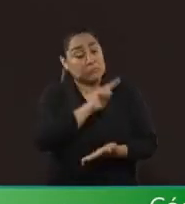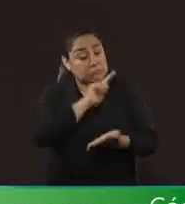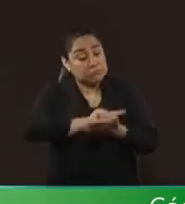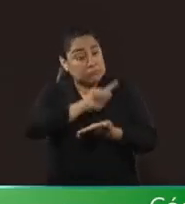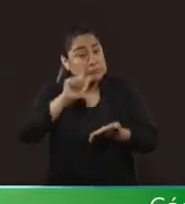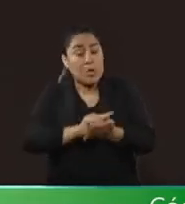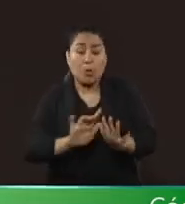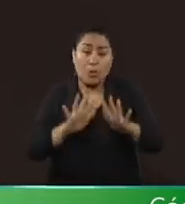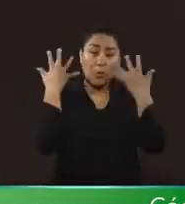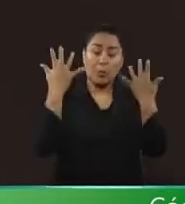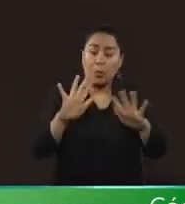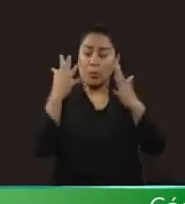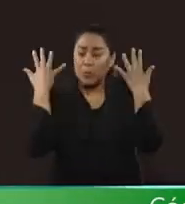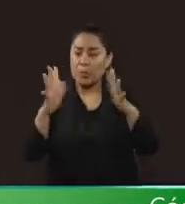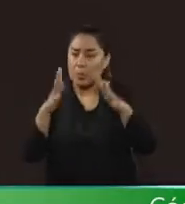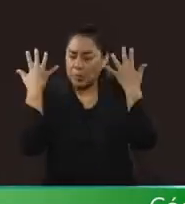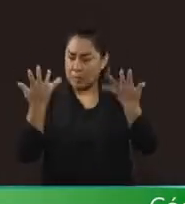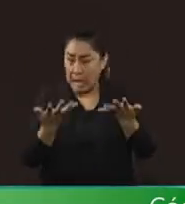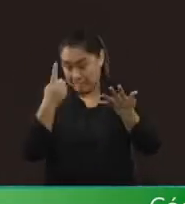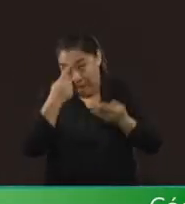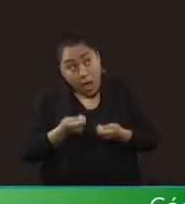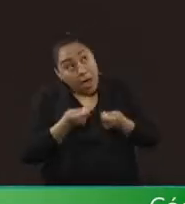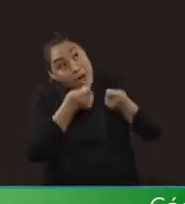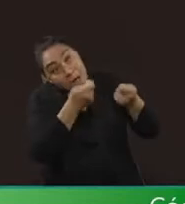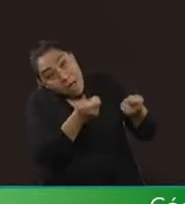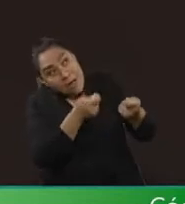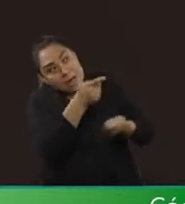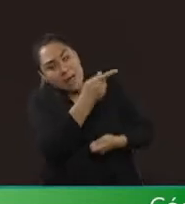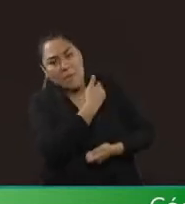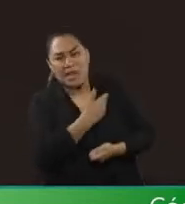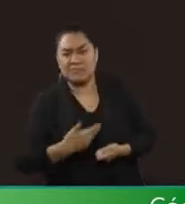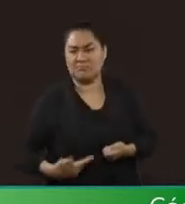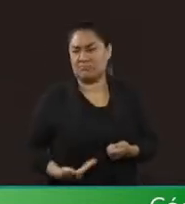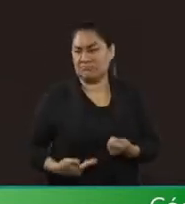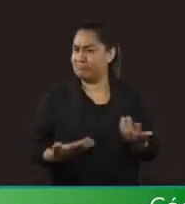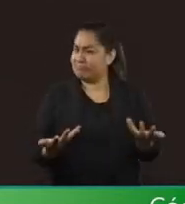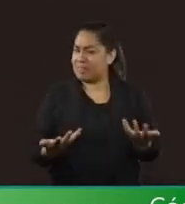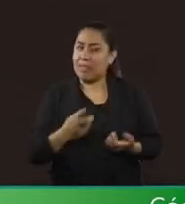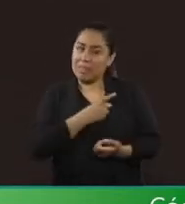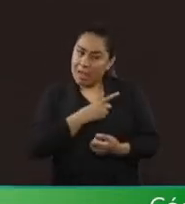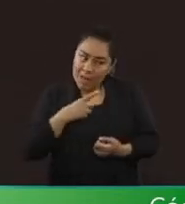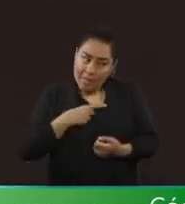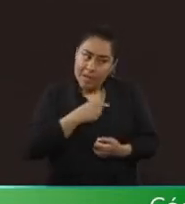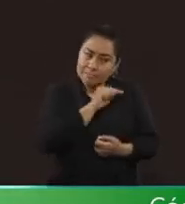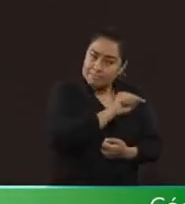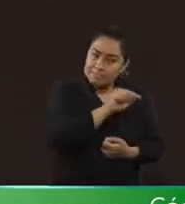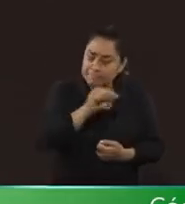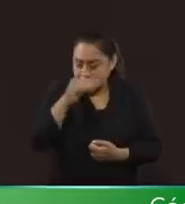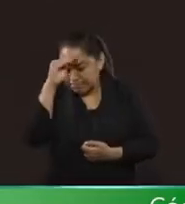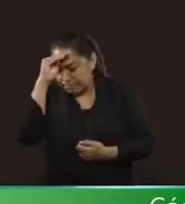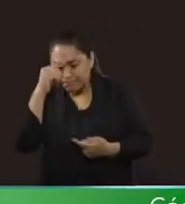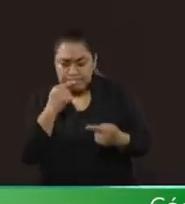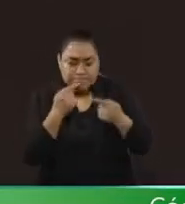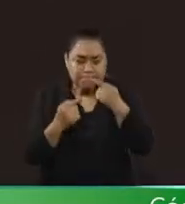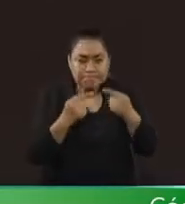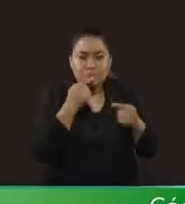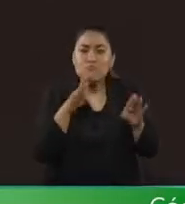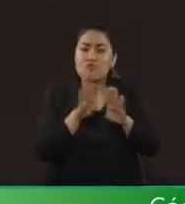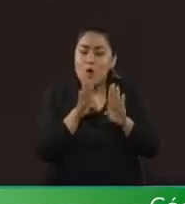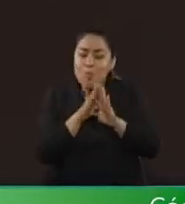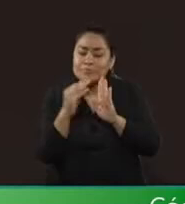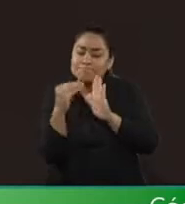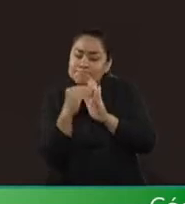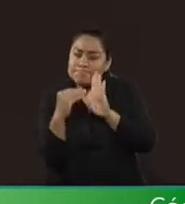constitucionales al vapor y brindárselas al presidente, en lugar de construir las bases para un país libre,